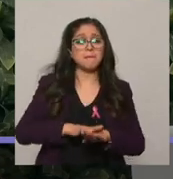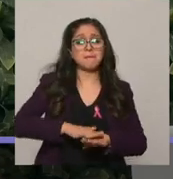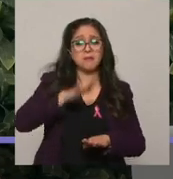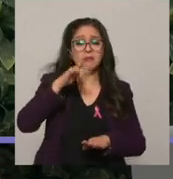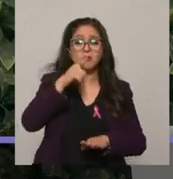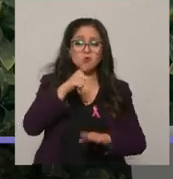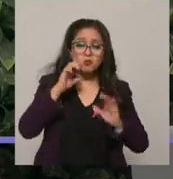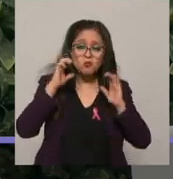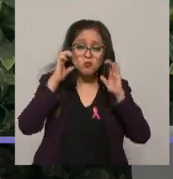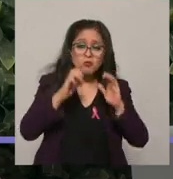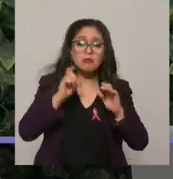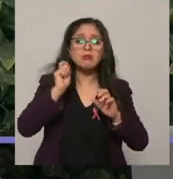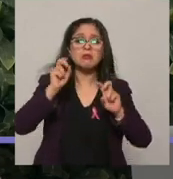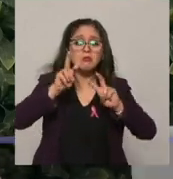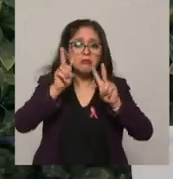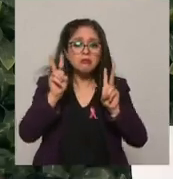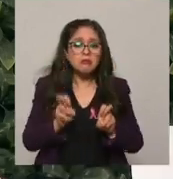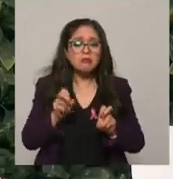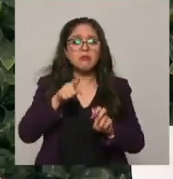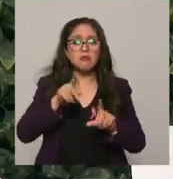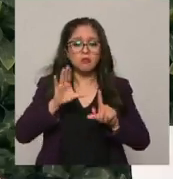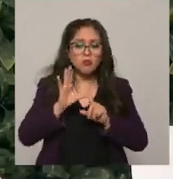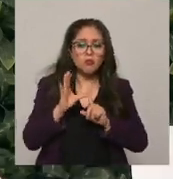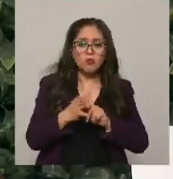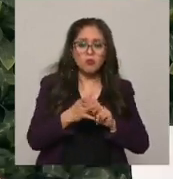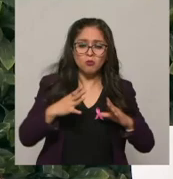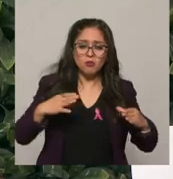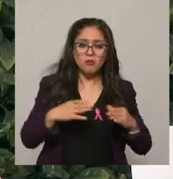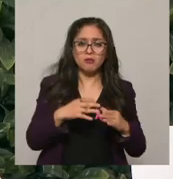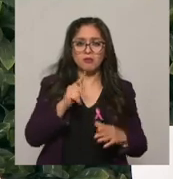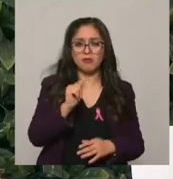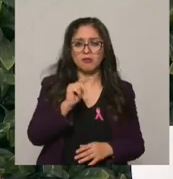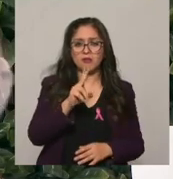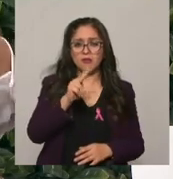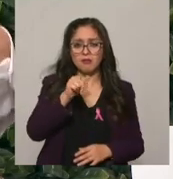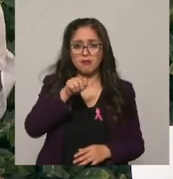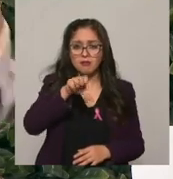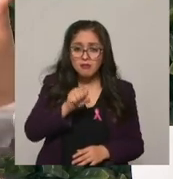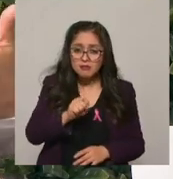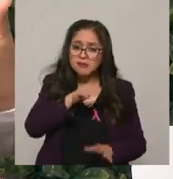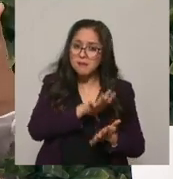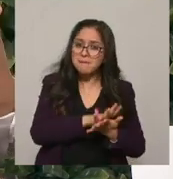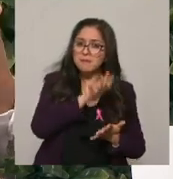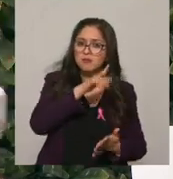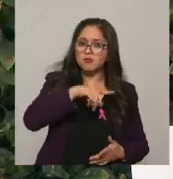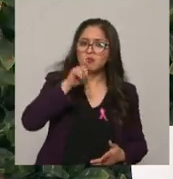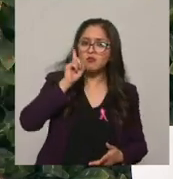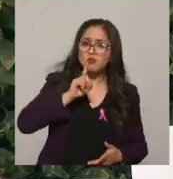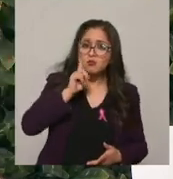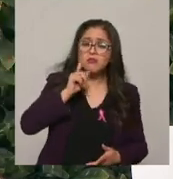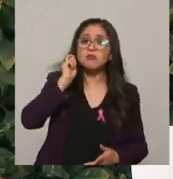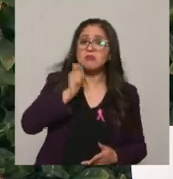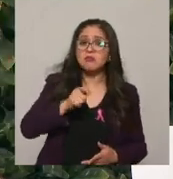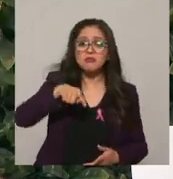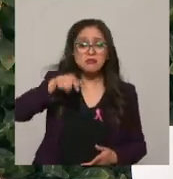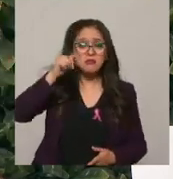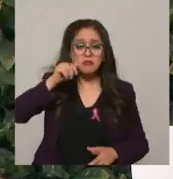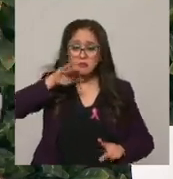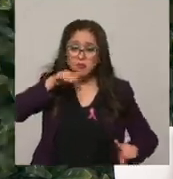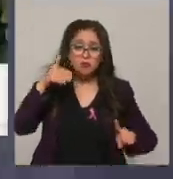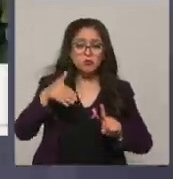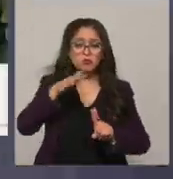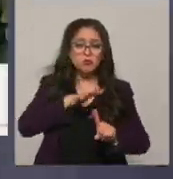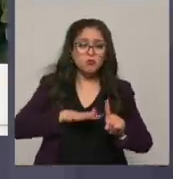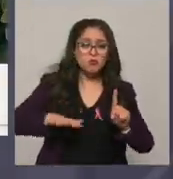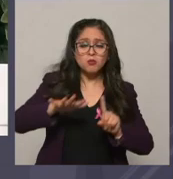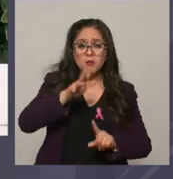mucho cuidado cuando estés hablando de la comunidad trans, particularmente de las mujeres. ¿Por qué? Porque hay un contexto específico de violencia que tú tienes que